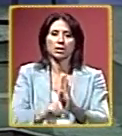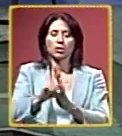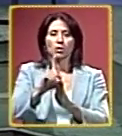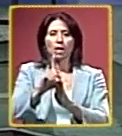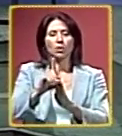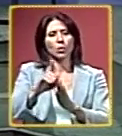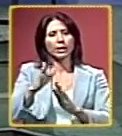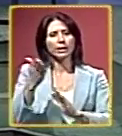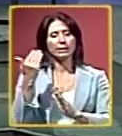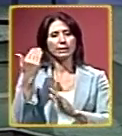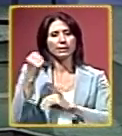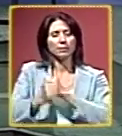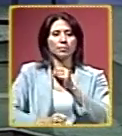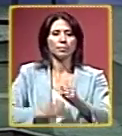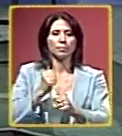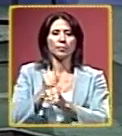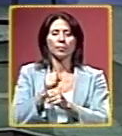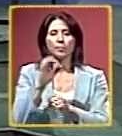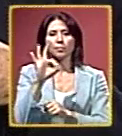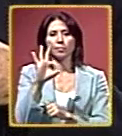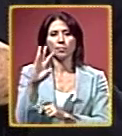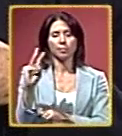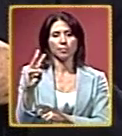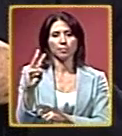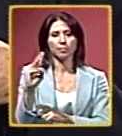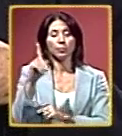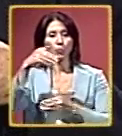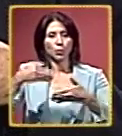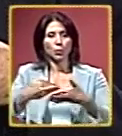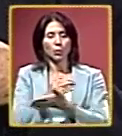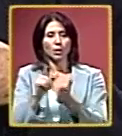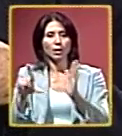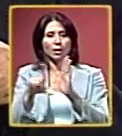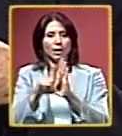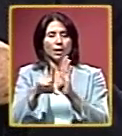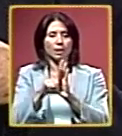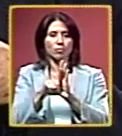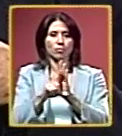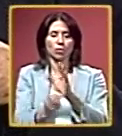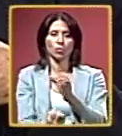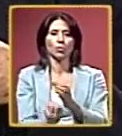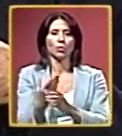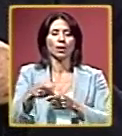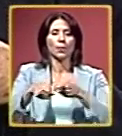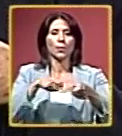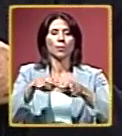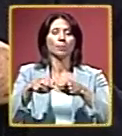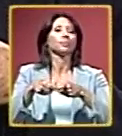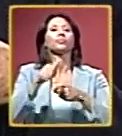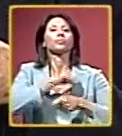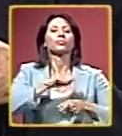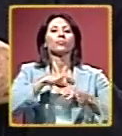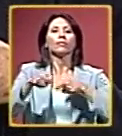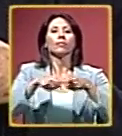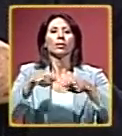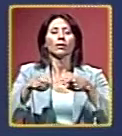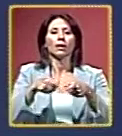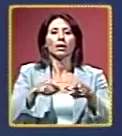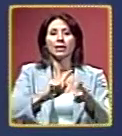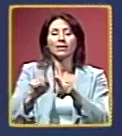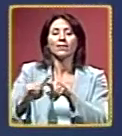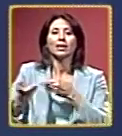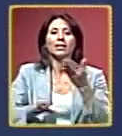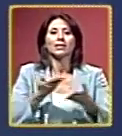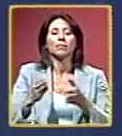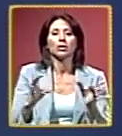el 96 se pasó una nueva ley que creó la autoridad reguladora, uniendo varios servicios. Ahora se les conoce